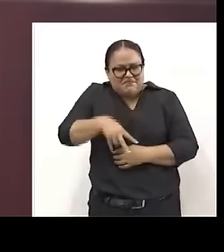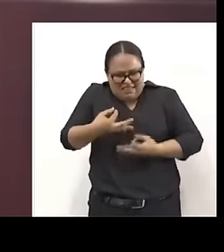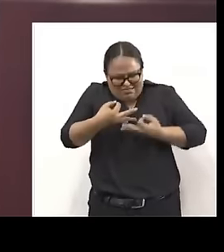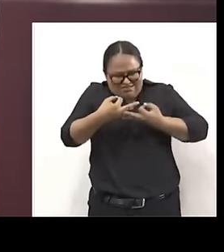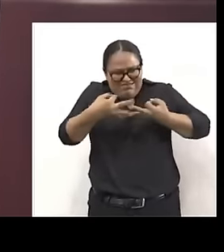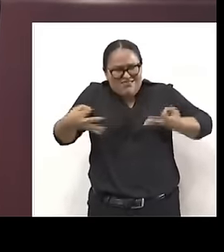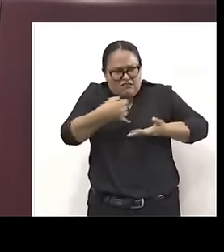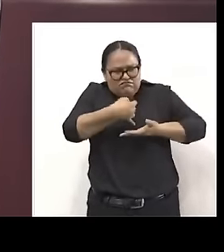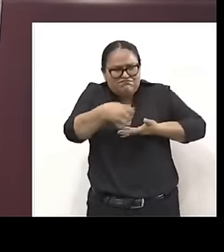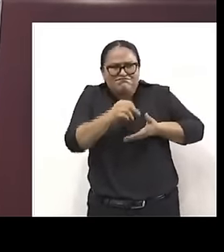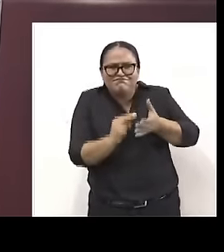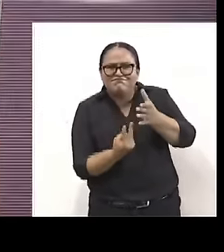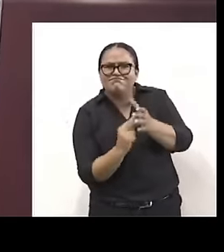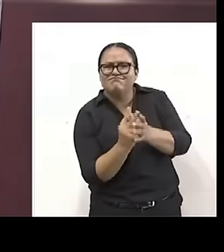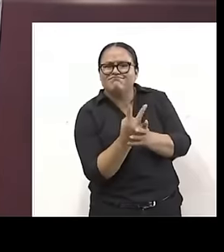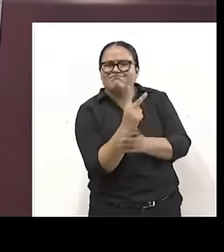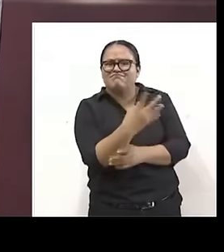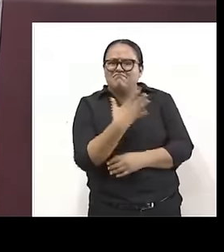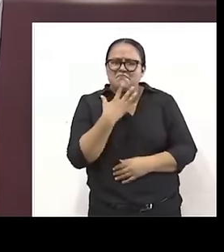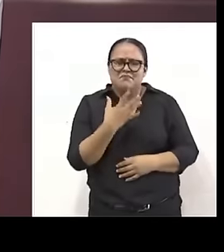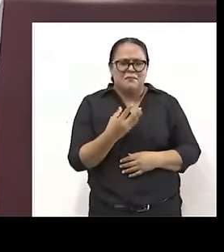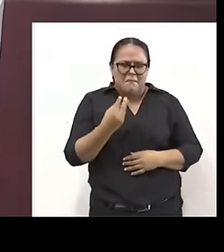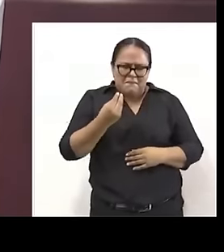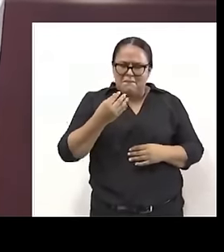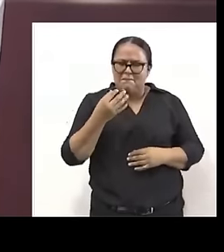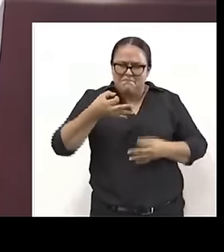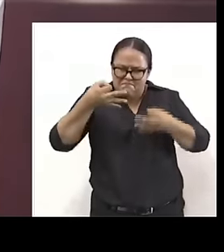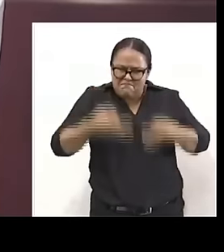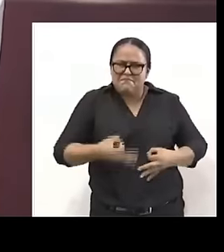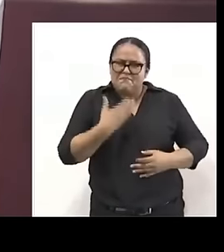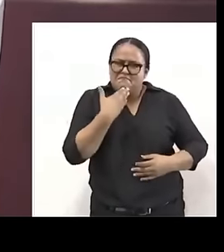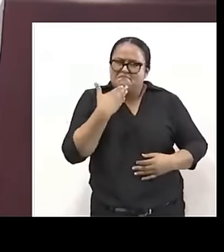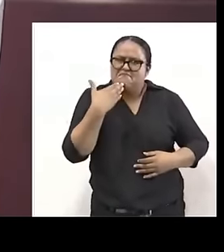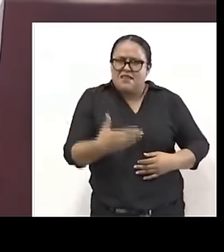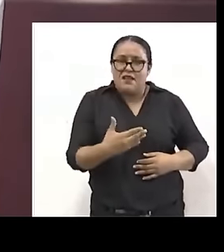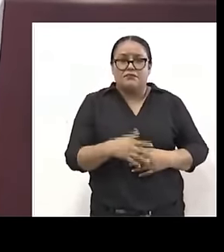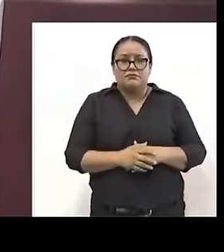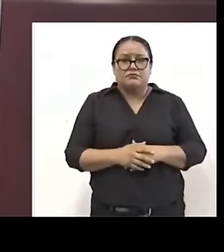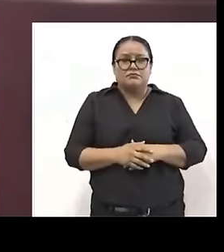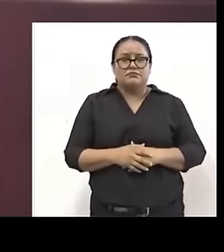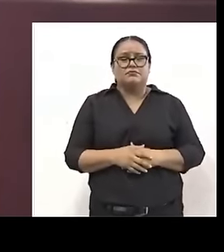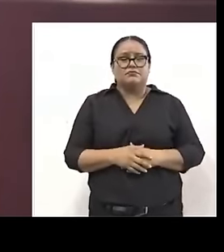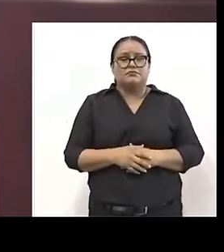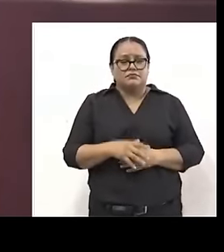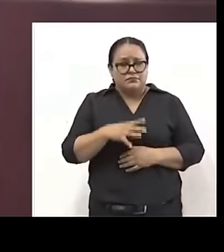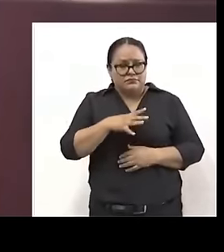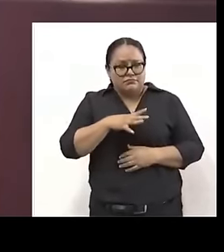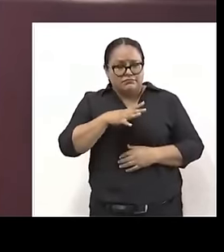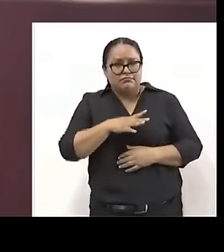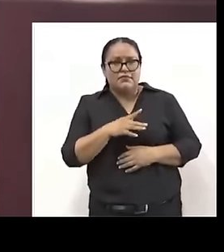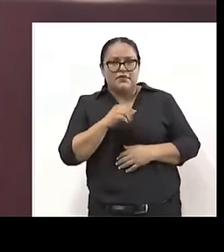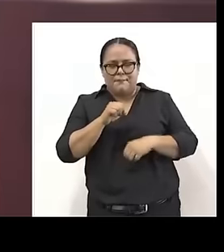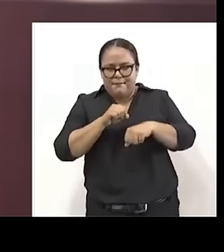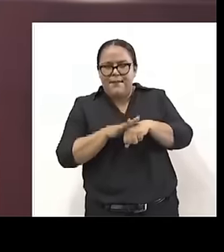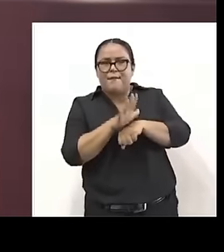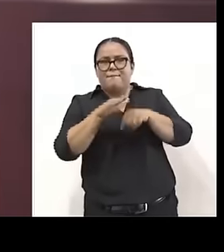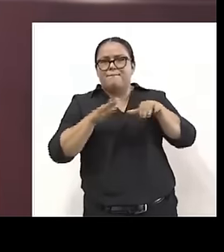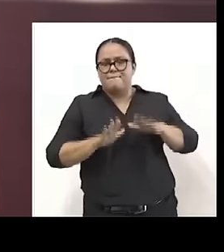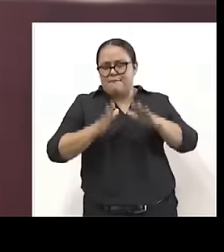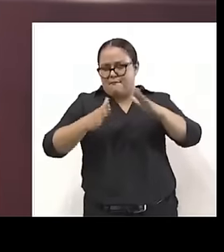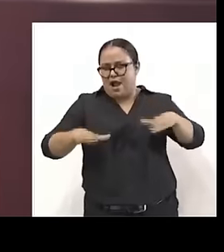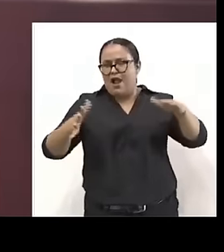verdaderamente honesto transparente que ama a su pueblo se implica en una gran transformación Carlos pues han